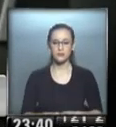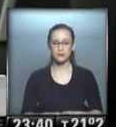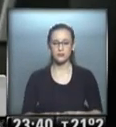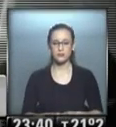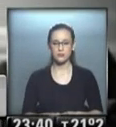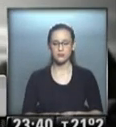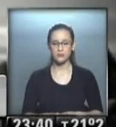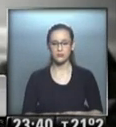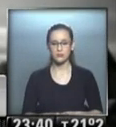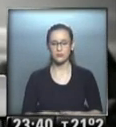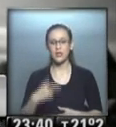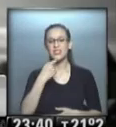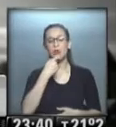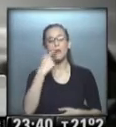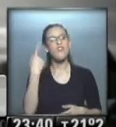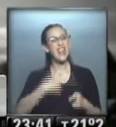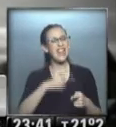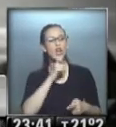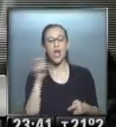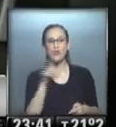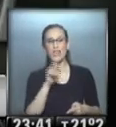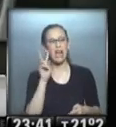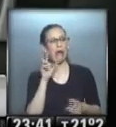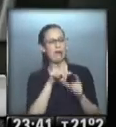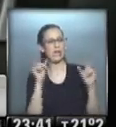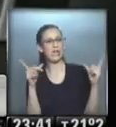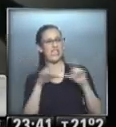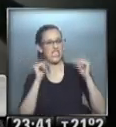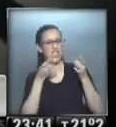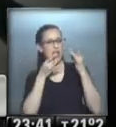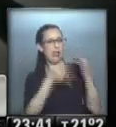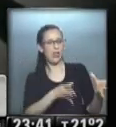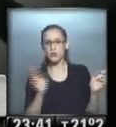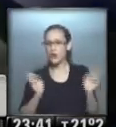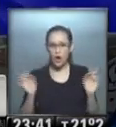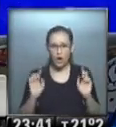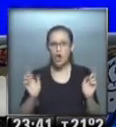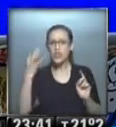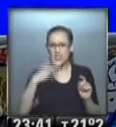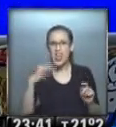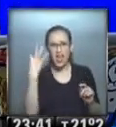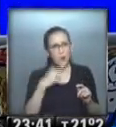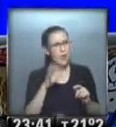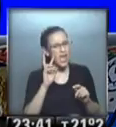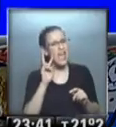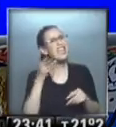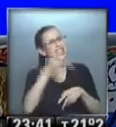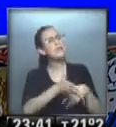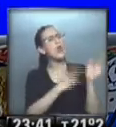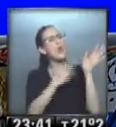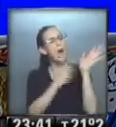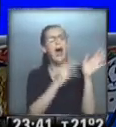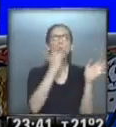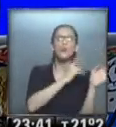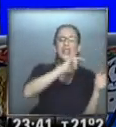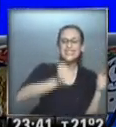tiene que mirarlo con cara de a mí no me gustan los festivales, yo ya critico todos los festivales, que es un clásico casi del periodismo de rock, o que se alaba el